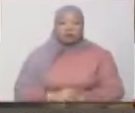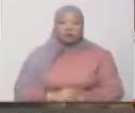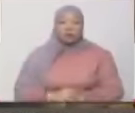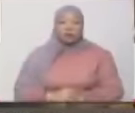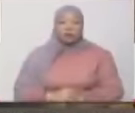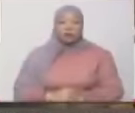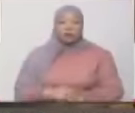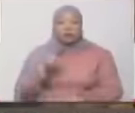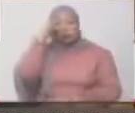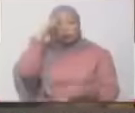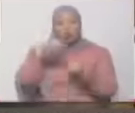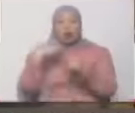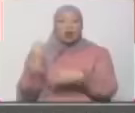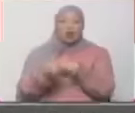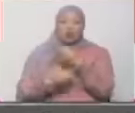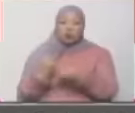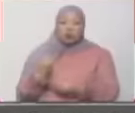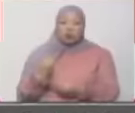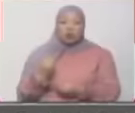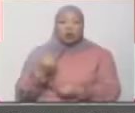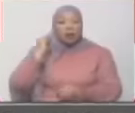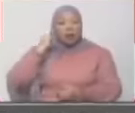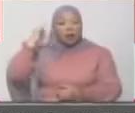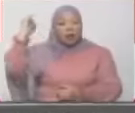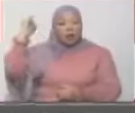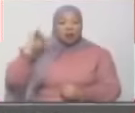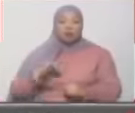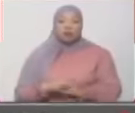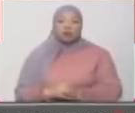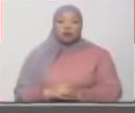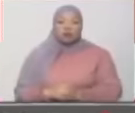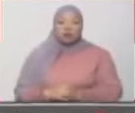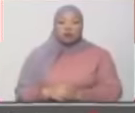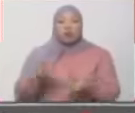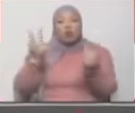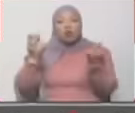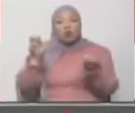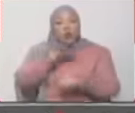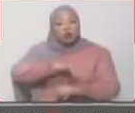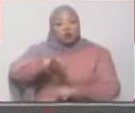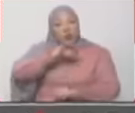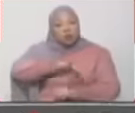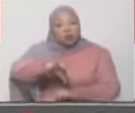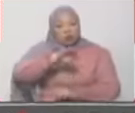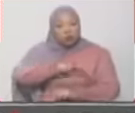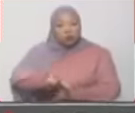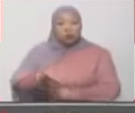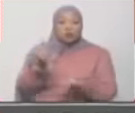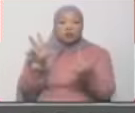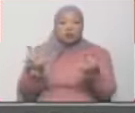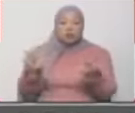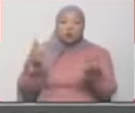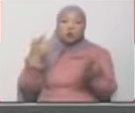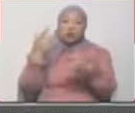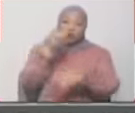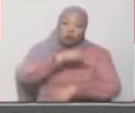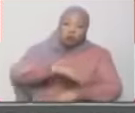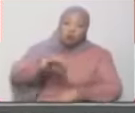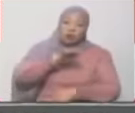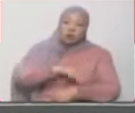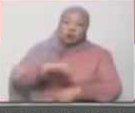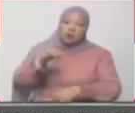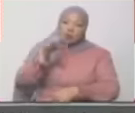Y fue el creador de la idea de una nueva sociedad, la sociedad socialista